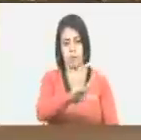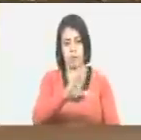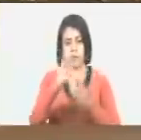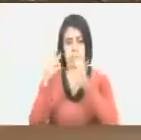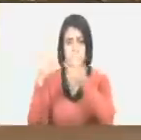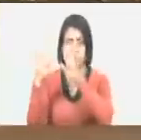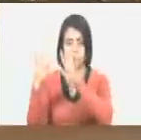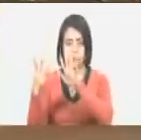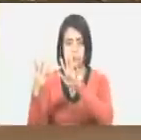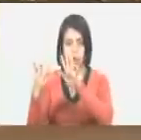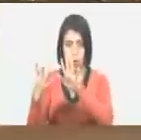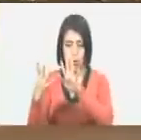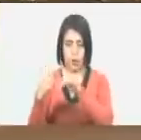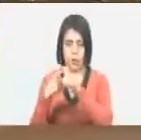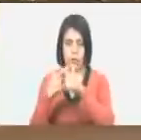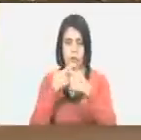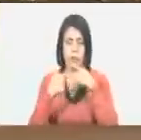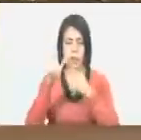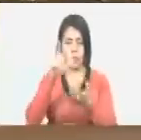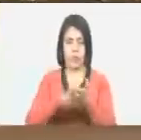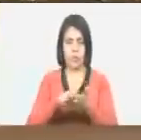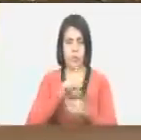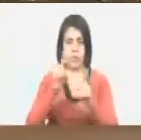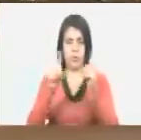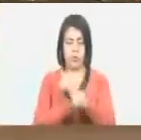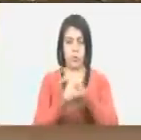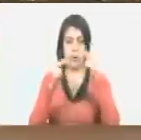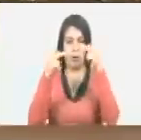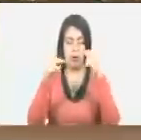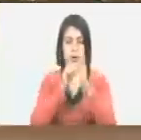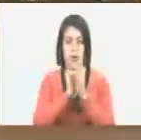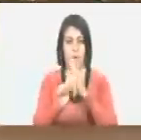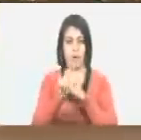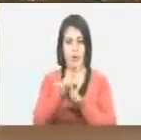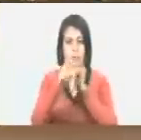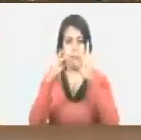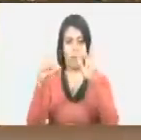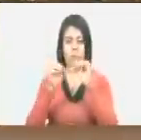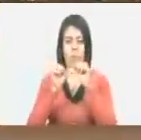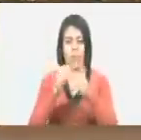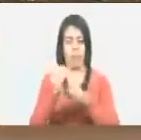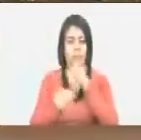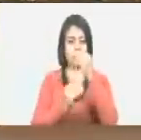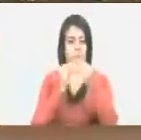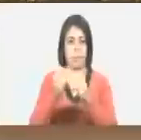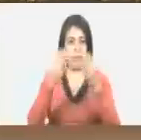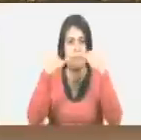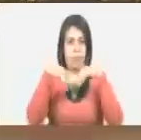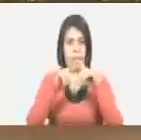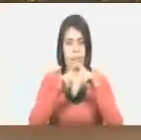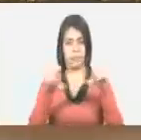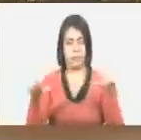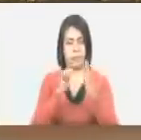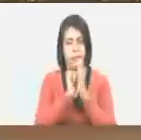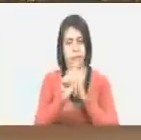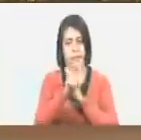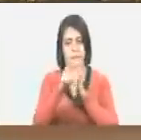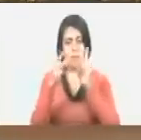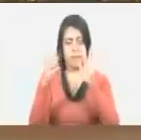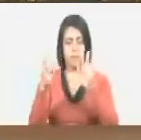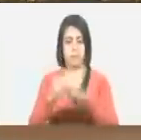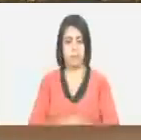Quincuagésimo octavo. Se propone aprobar sin modificación el contenido del artículo 28, quedando redactado de la siguiente manera.